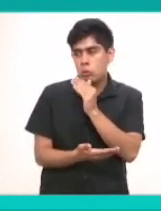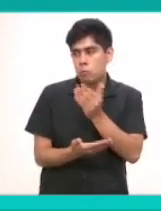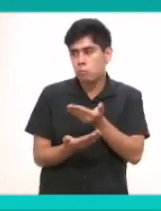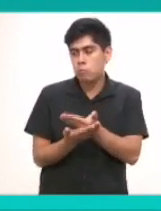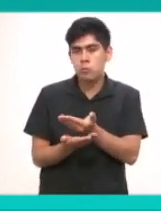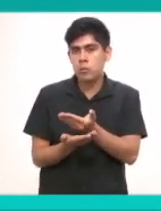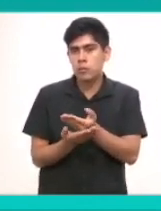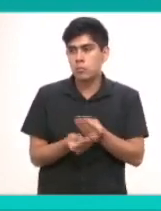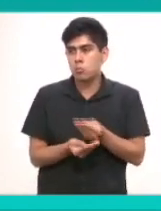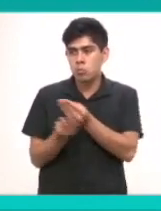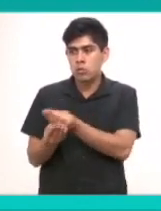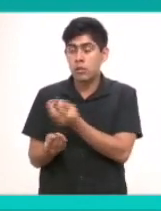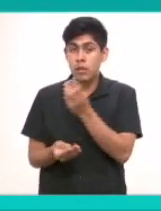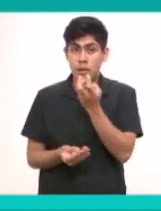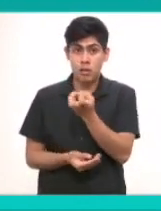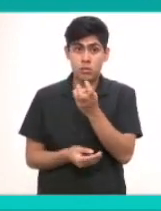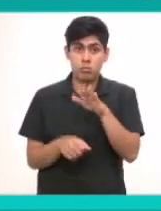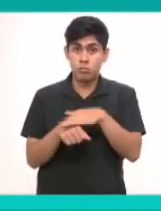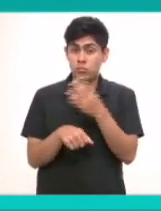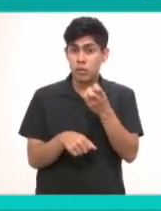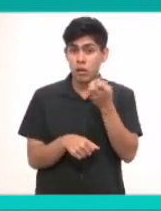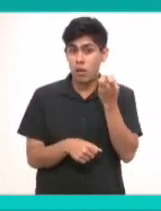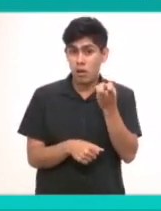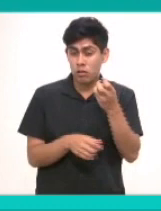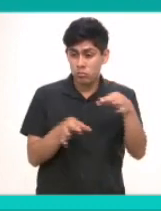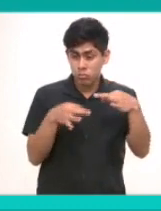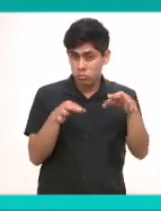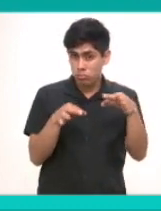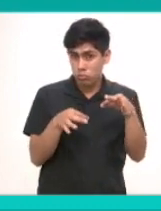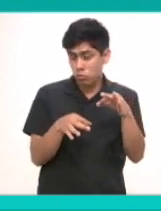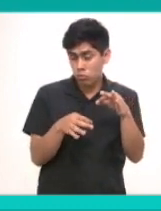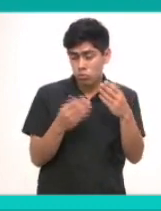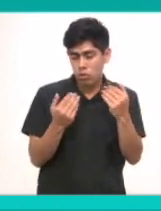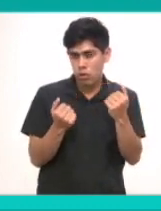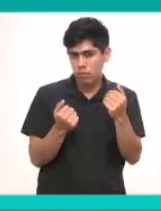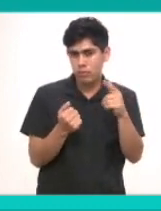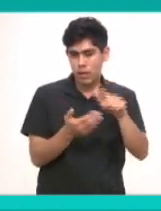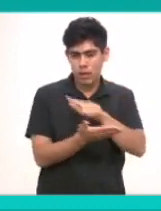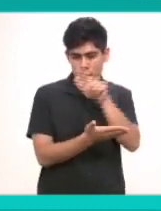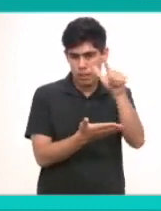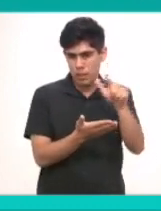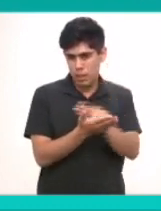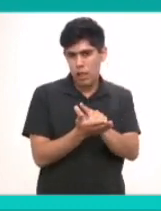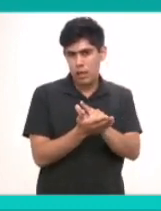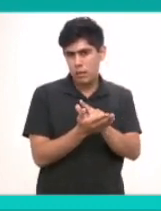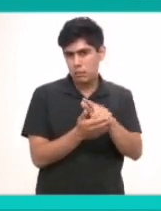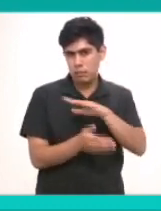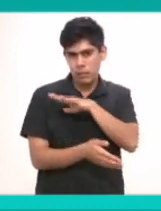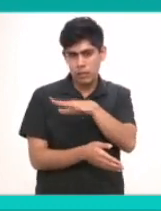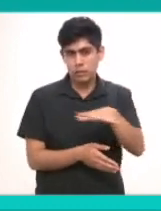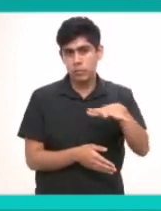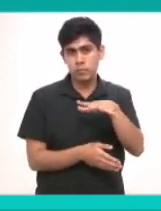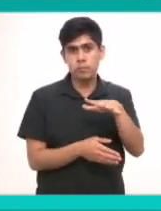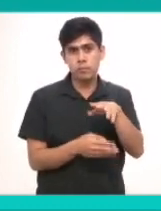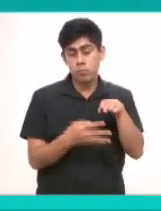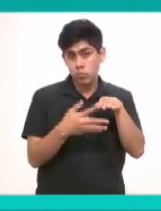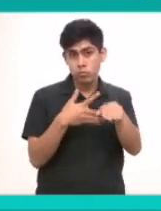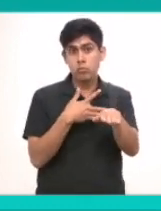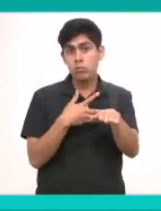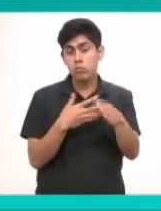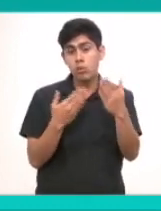de la serie referida ya que no es un documento en términos de la Ley General de transparencia al ser un